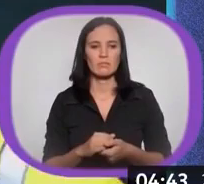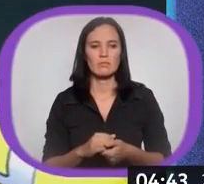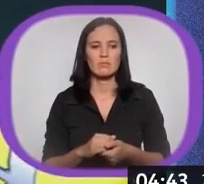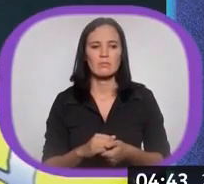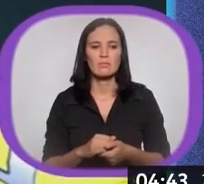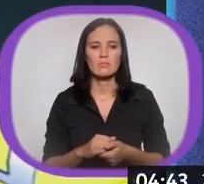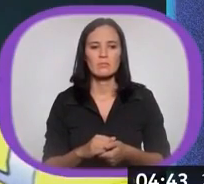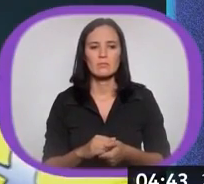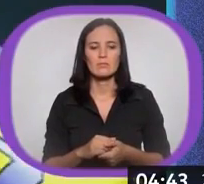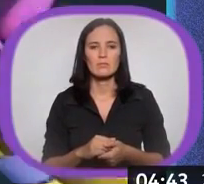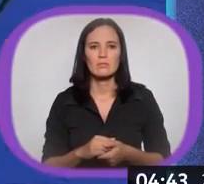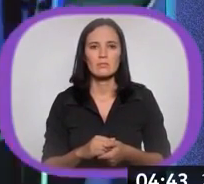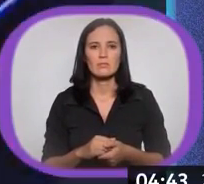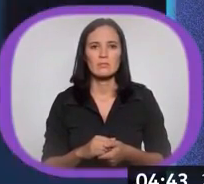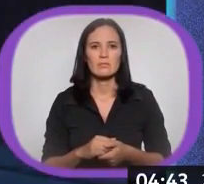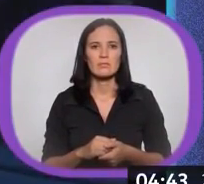Ni tú.